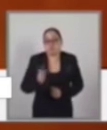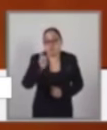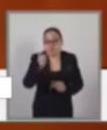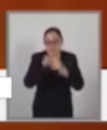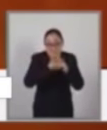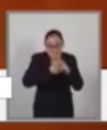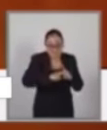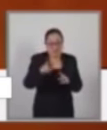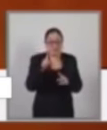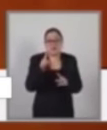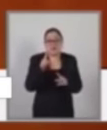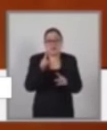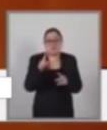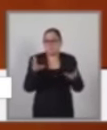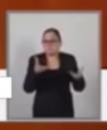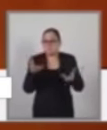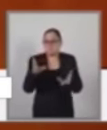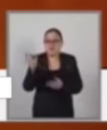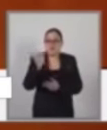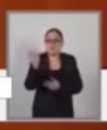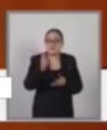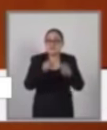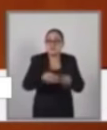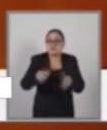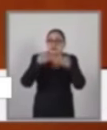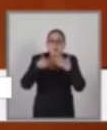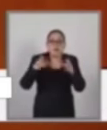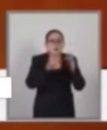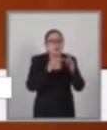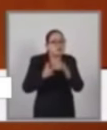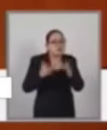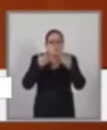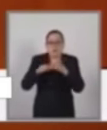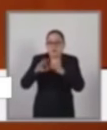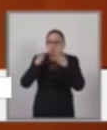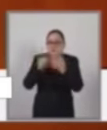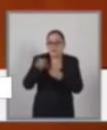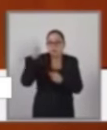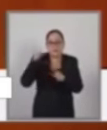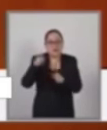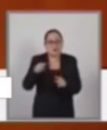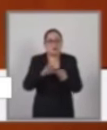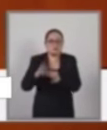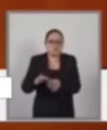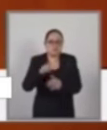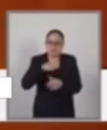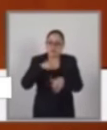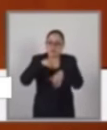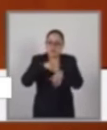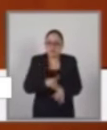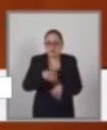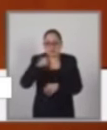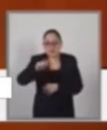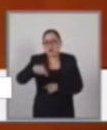es empezar por limpiar y fortalecer la Procuraduría, la Fiscalía, pues, como se le llama ahora. Pero eso no se va